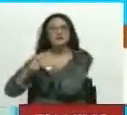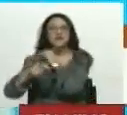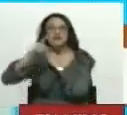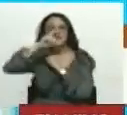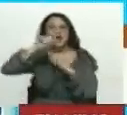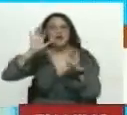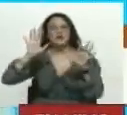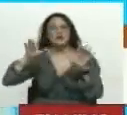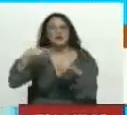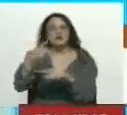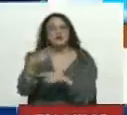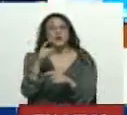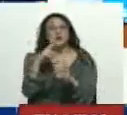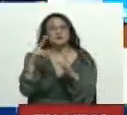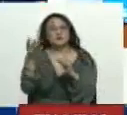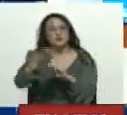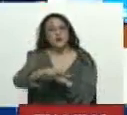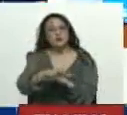después de su partida gracias Ana